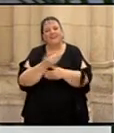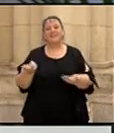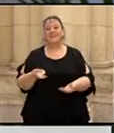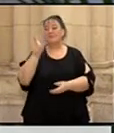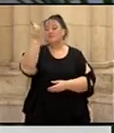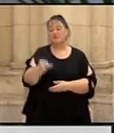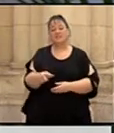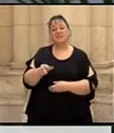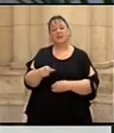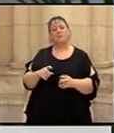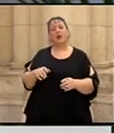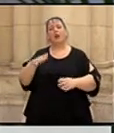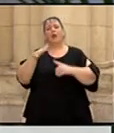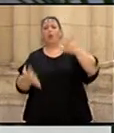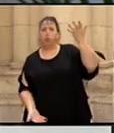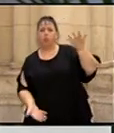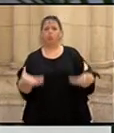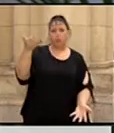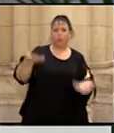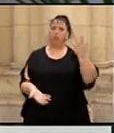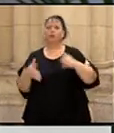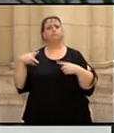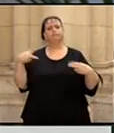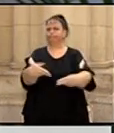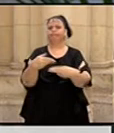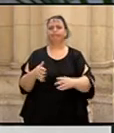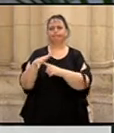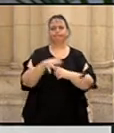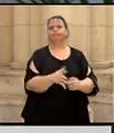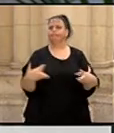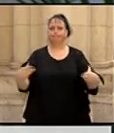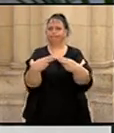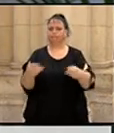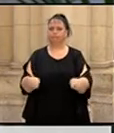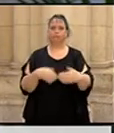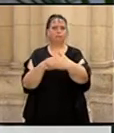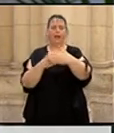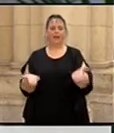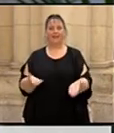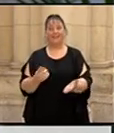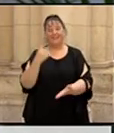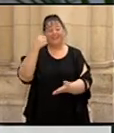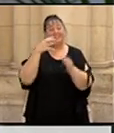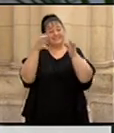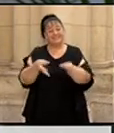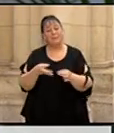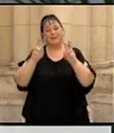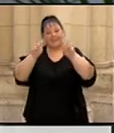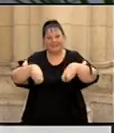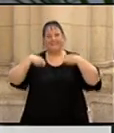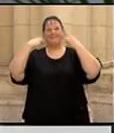se transformen las diferencias en desigualdades. Siempre es un Dios que nos